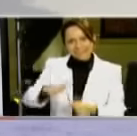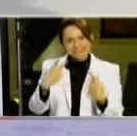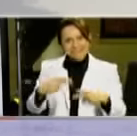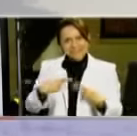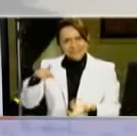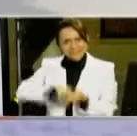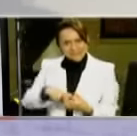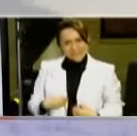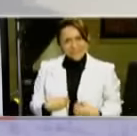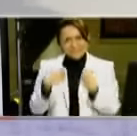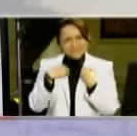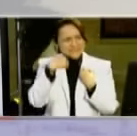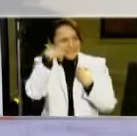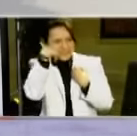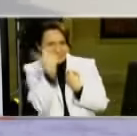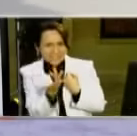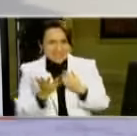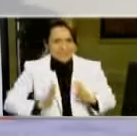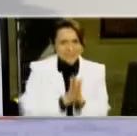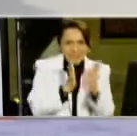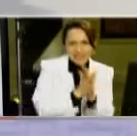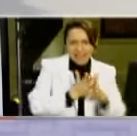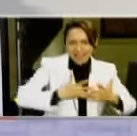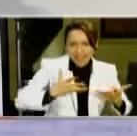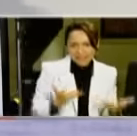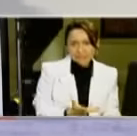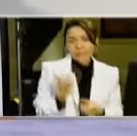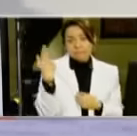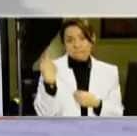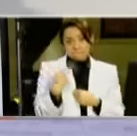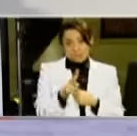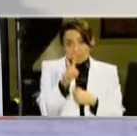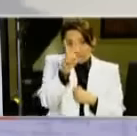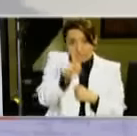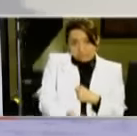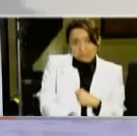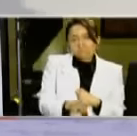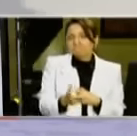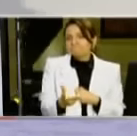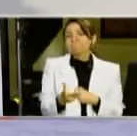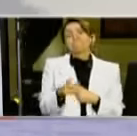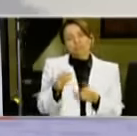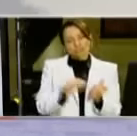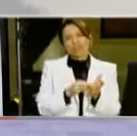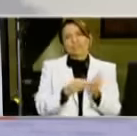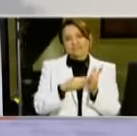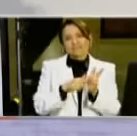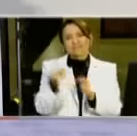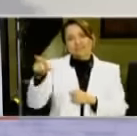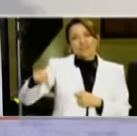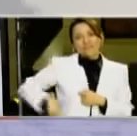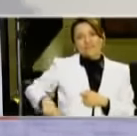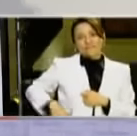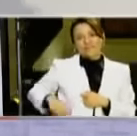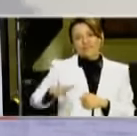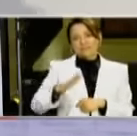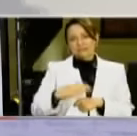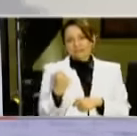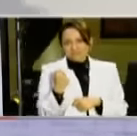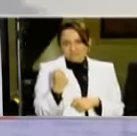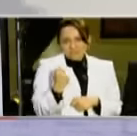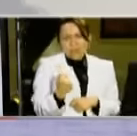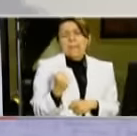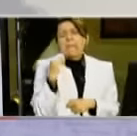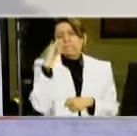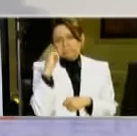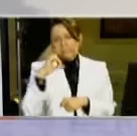internacional. Pero la centralidad del Estado sigue siendo dominante, aunque mediatizada naturalmente por la globalización